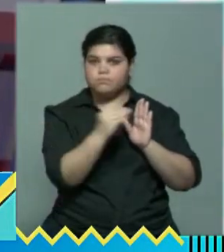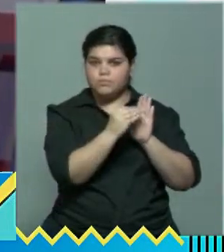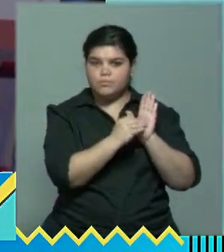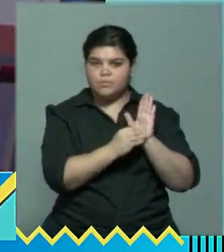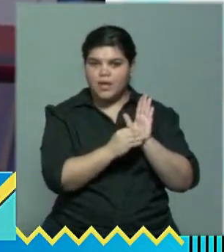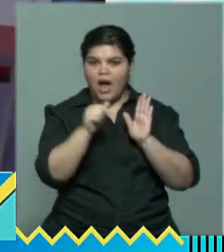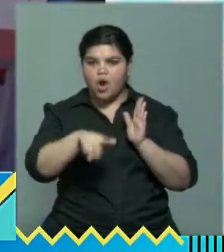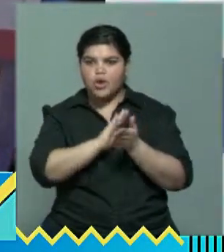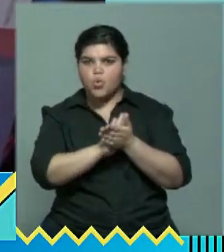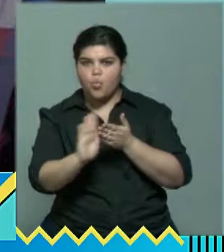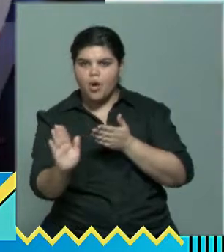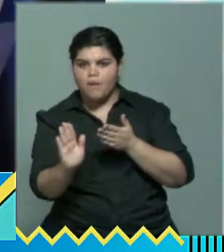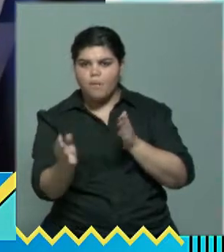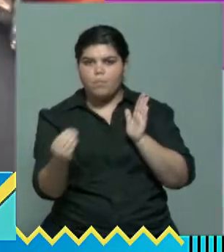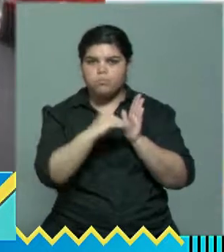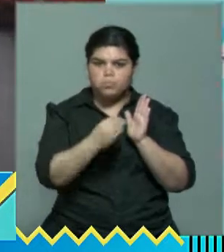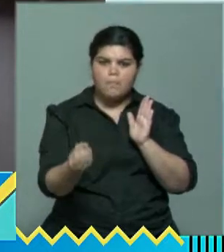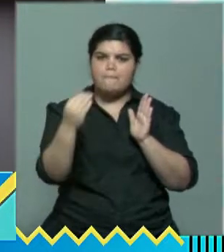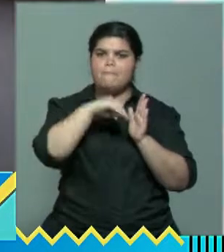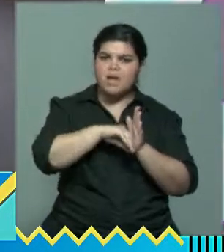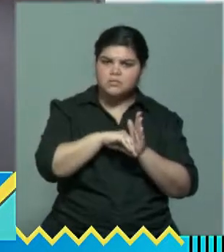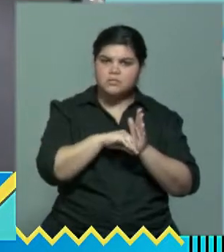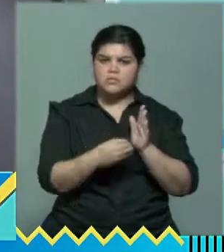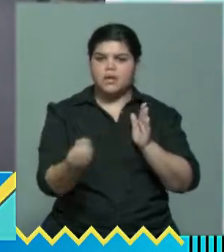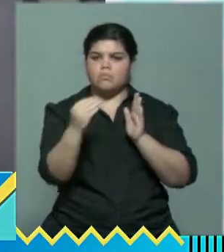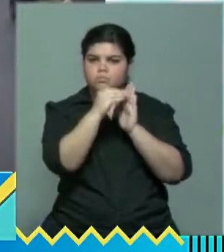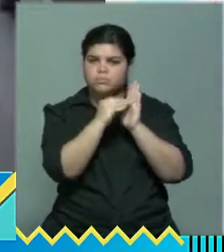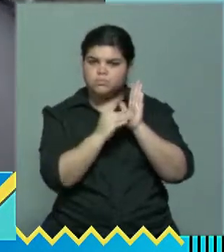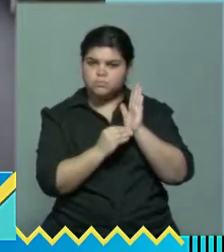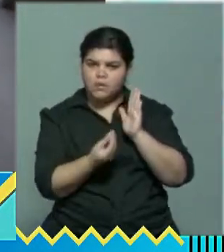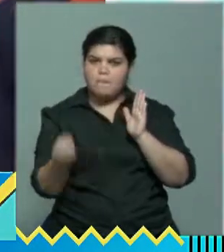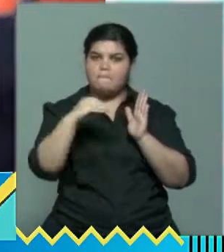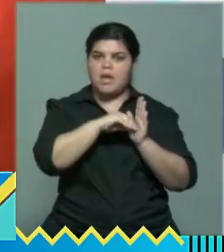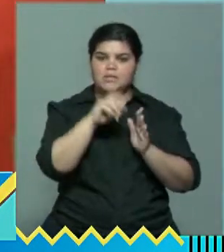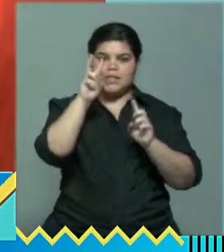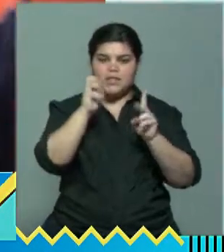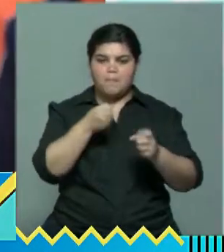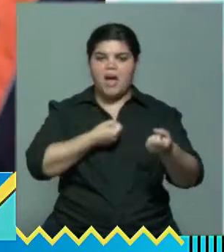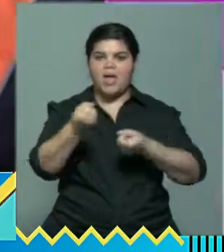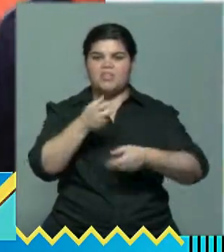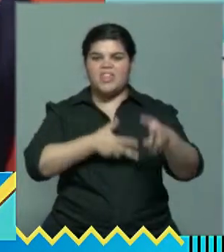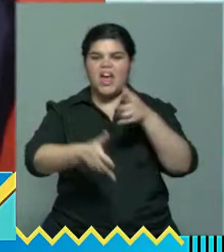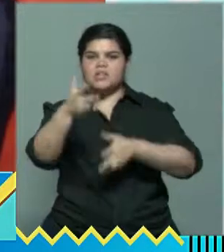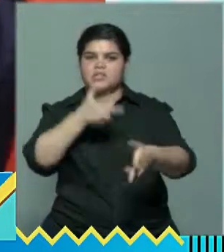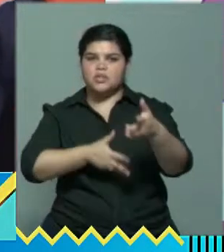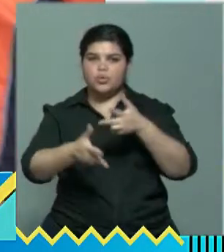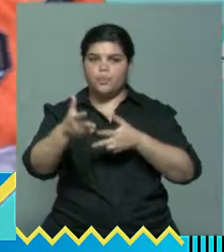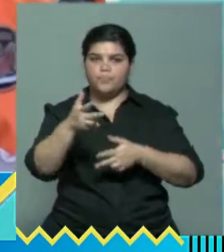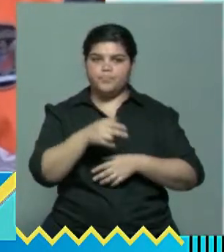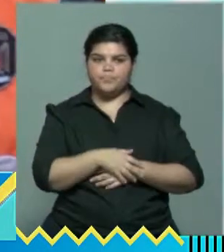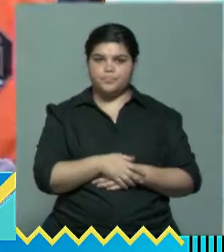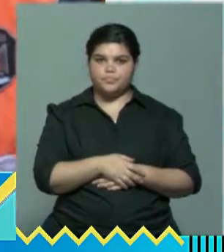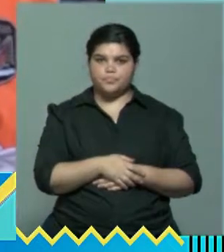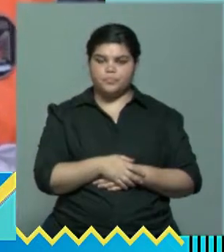incorporado otras cosas que son importantes para tener en cuenta en todo lo que es el tránsito. Nosotros,